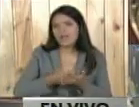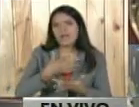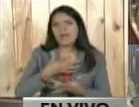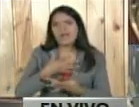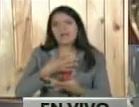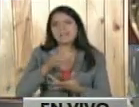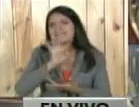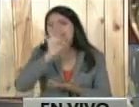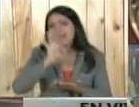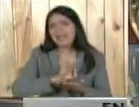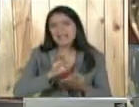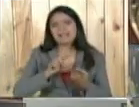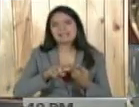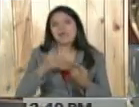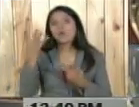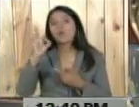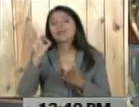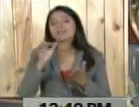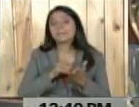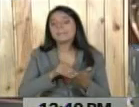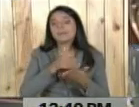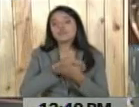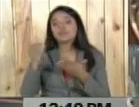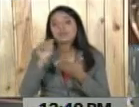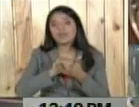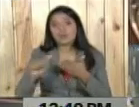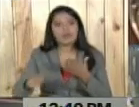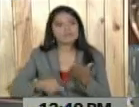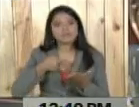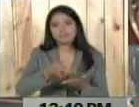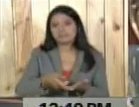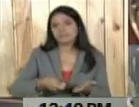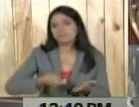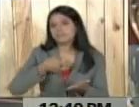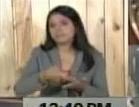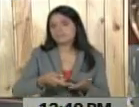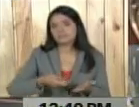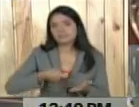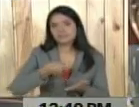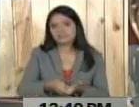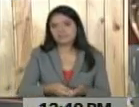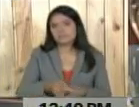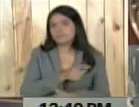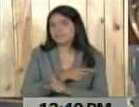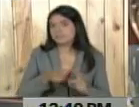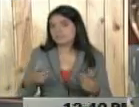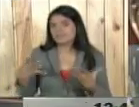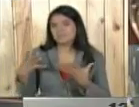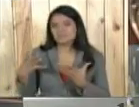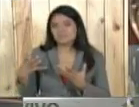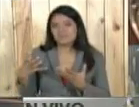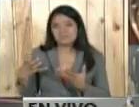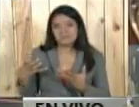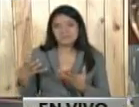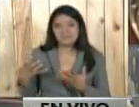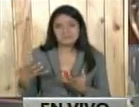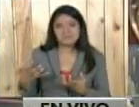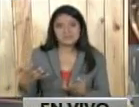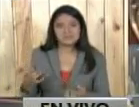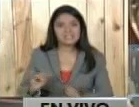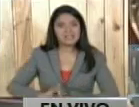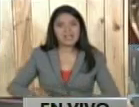documentos, 40 mil millones de dólares. En medio de la sequía total de ingreso